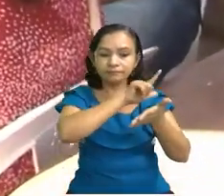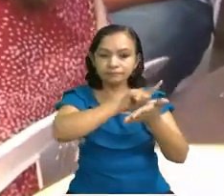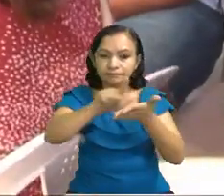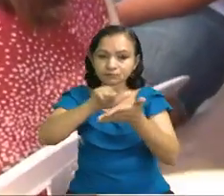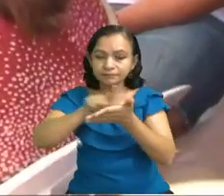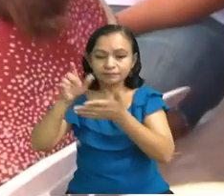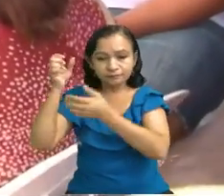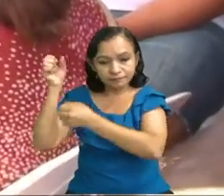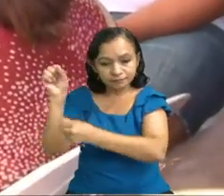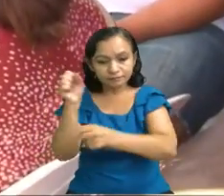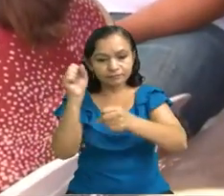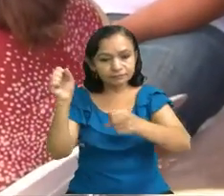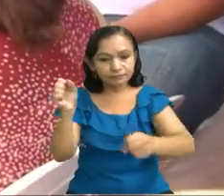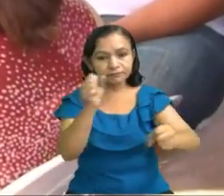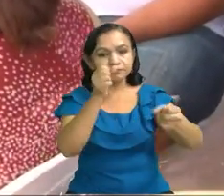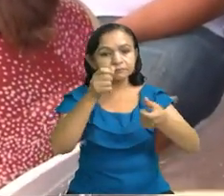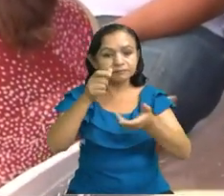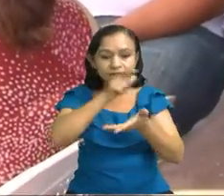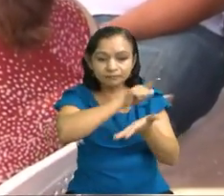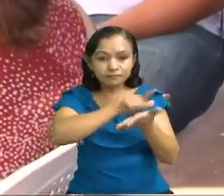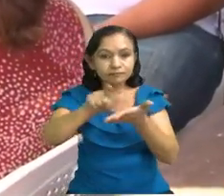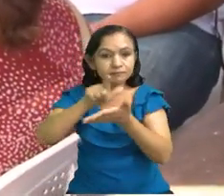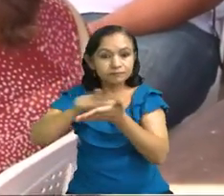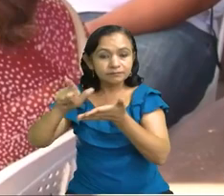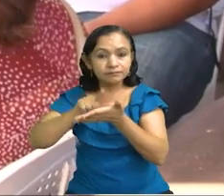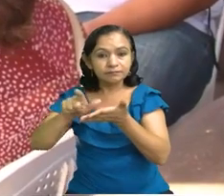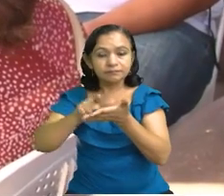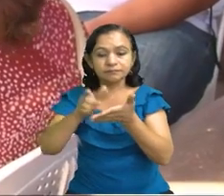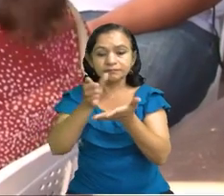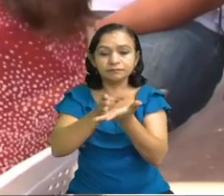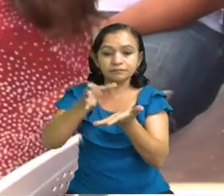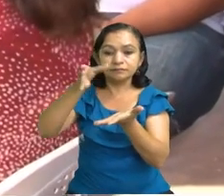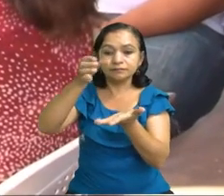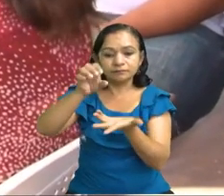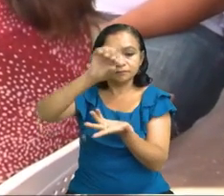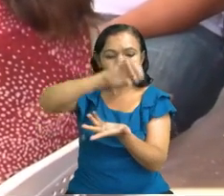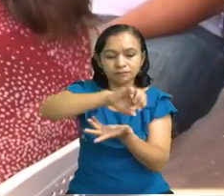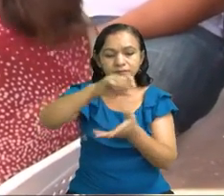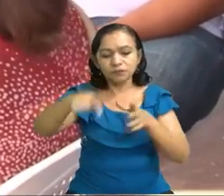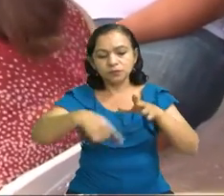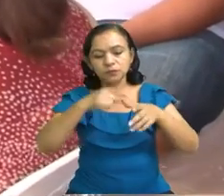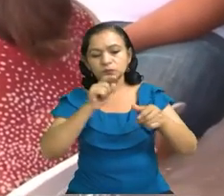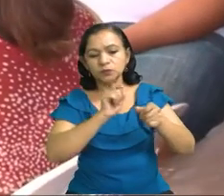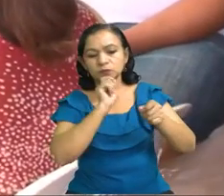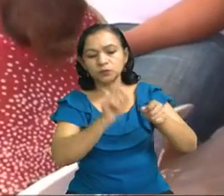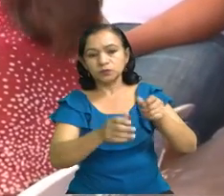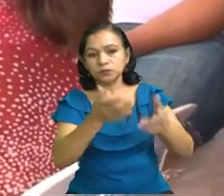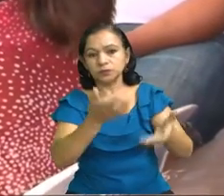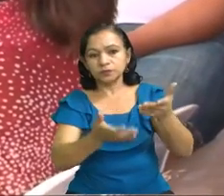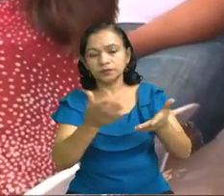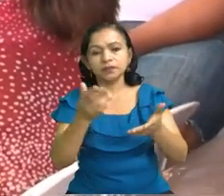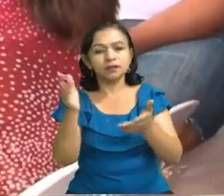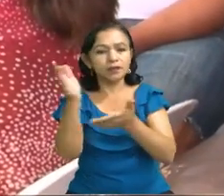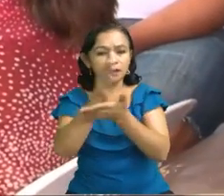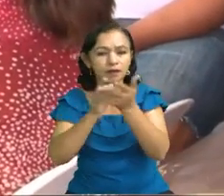que barrer, hay que limpiar, hay que darle vuelta a las botellas, hay que quemar las llantas. Y hay personas que lo hacen, pues. Cuando